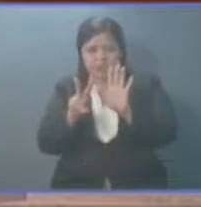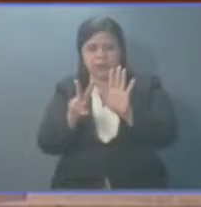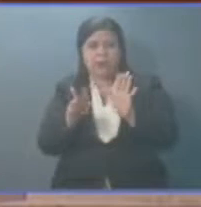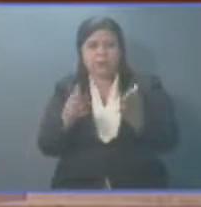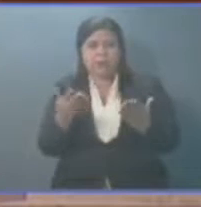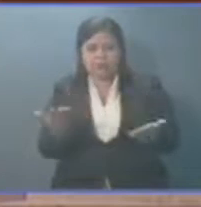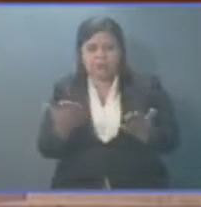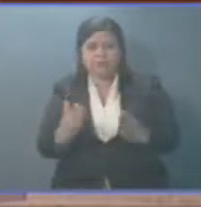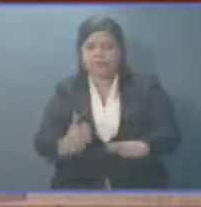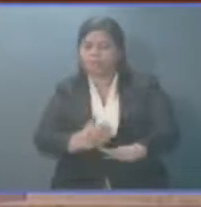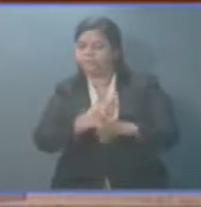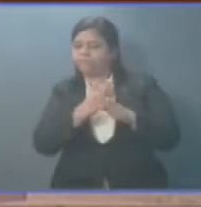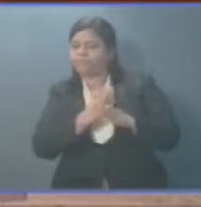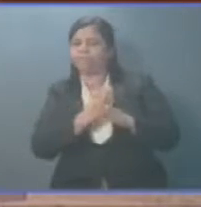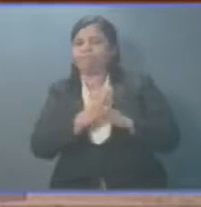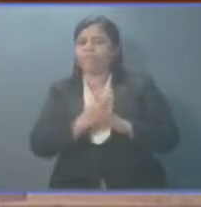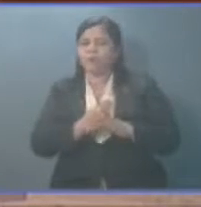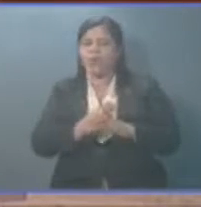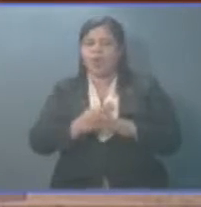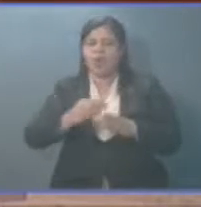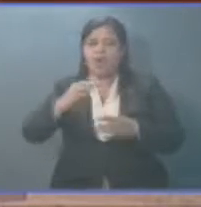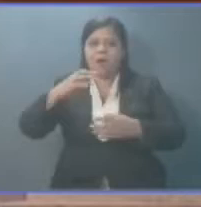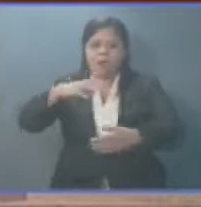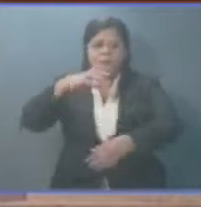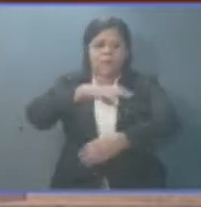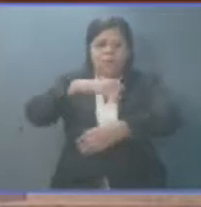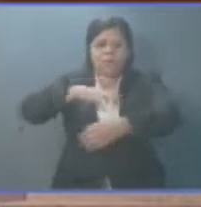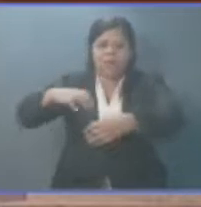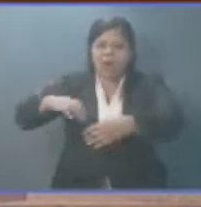de la fruta y también se crearon